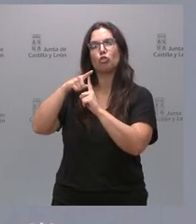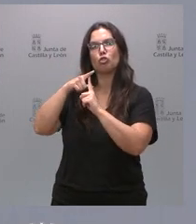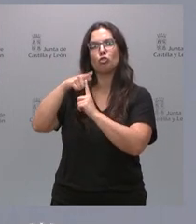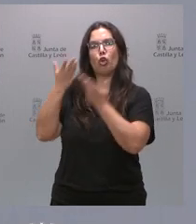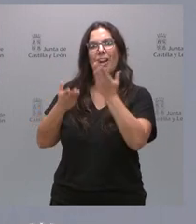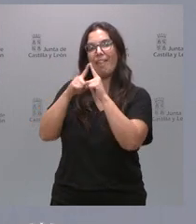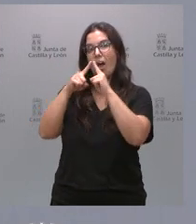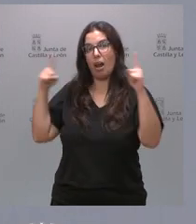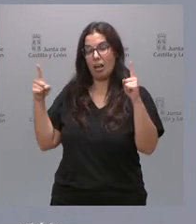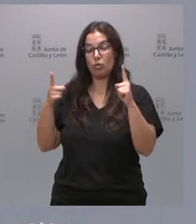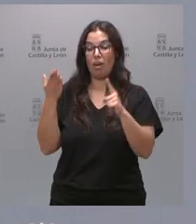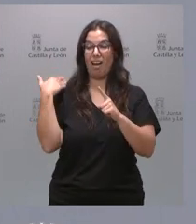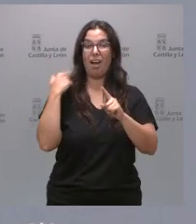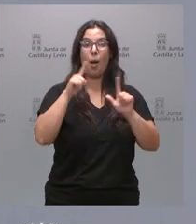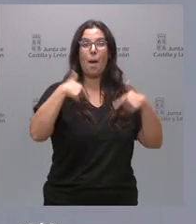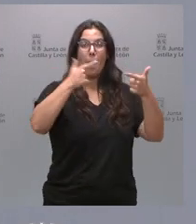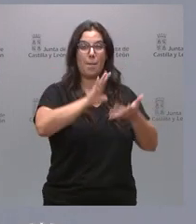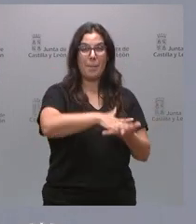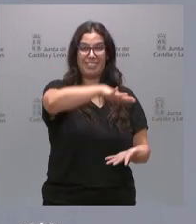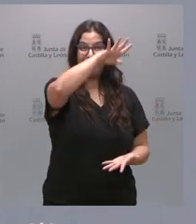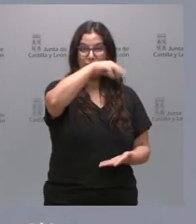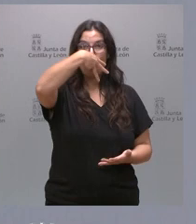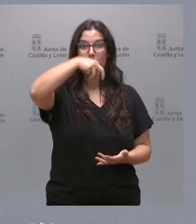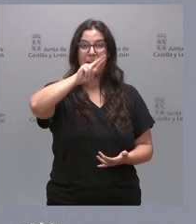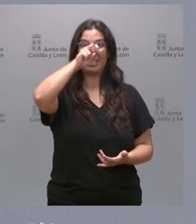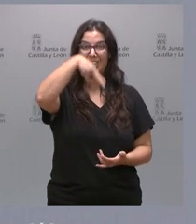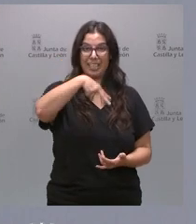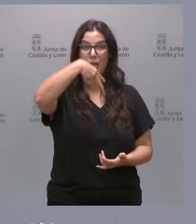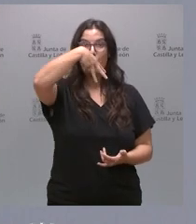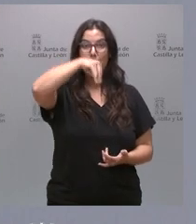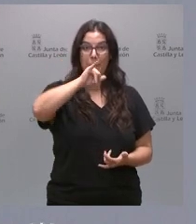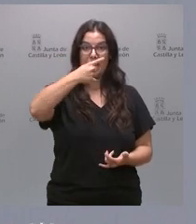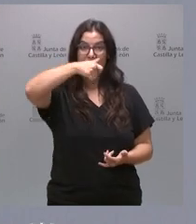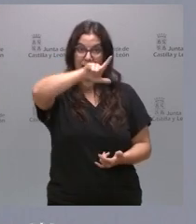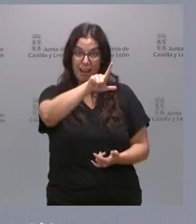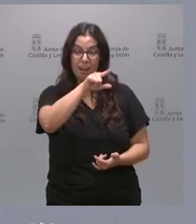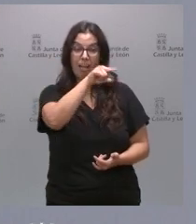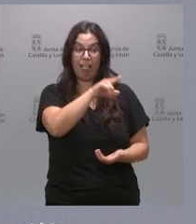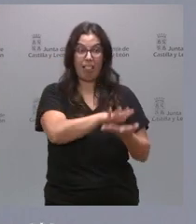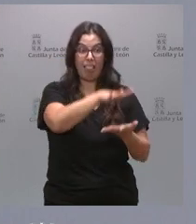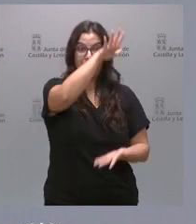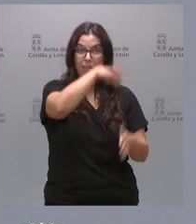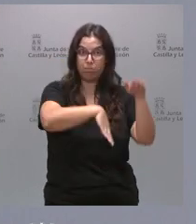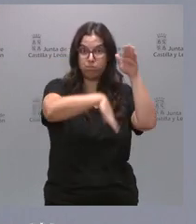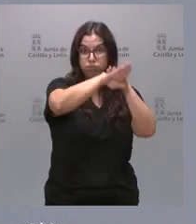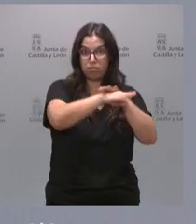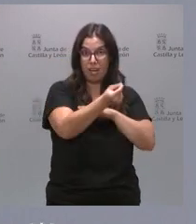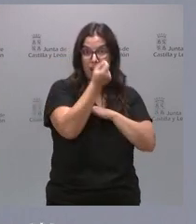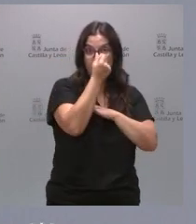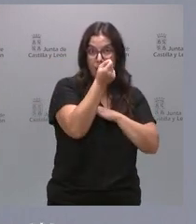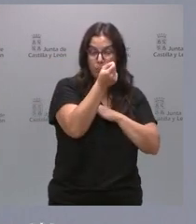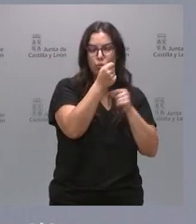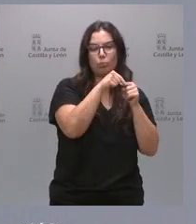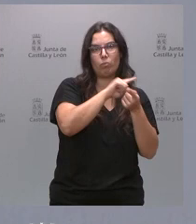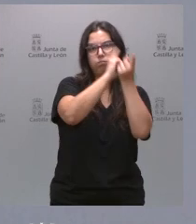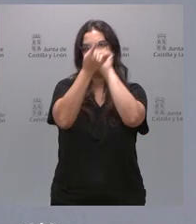a reemplazar al vertedero de Martín Miguel que está próximo a alcanzar su nivel de colmatación